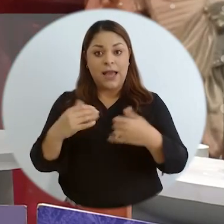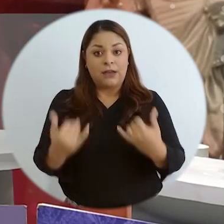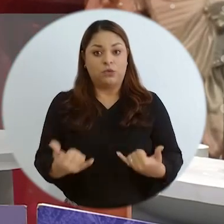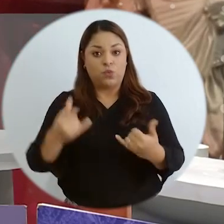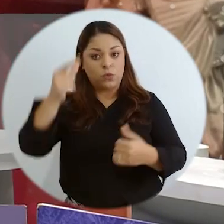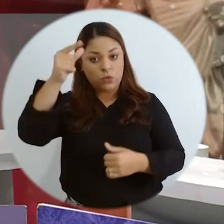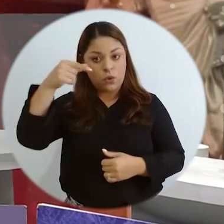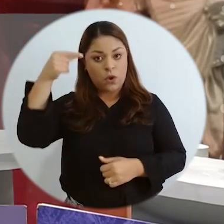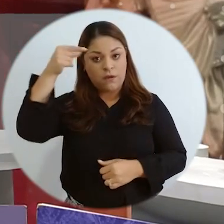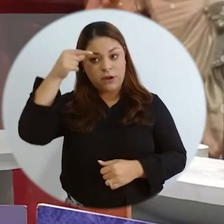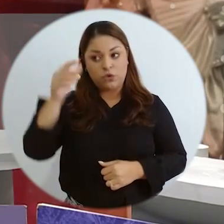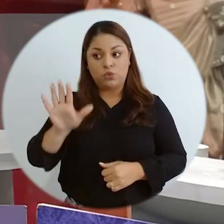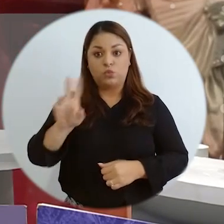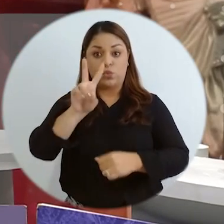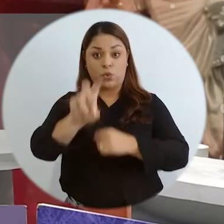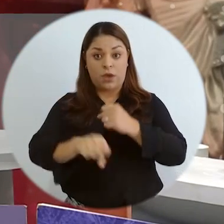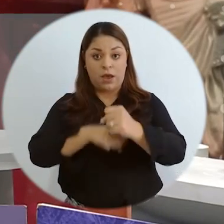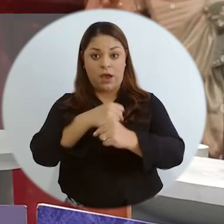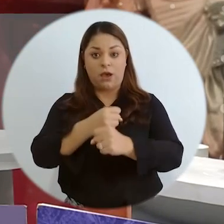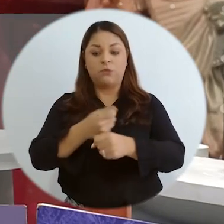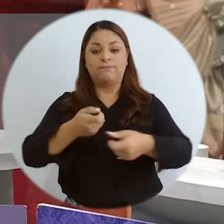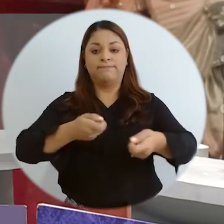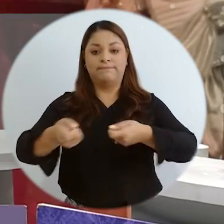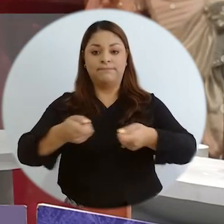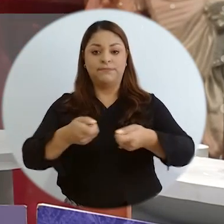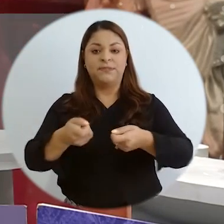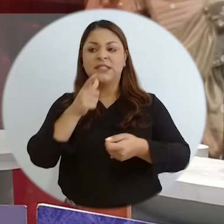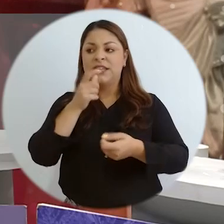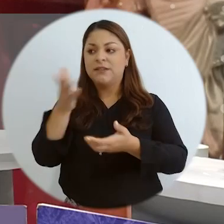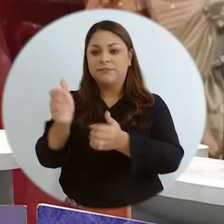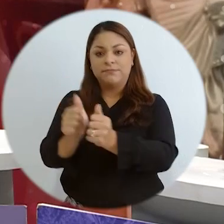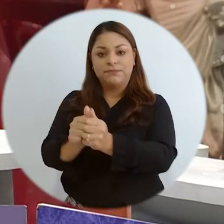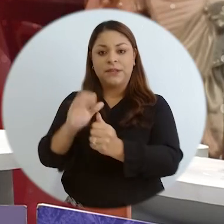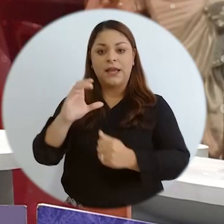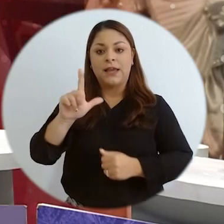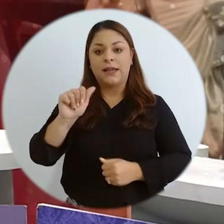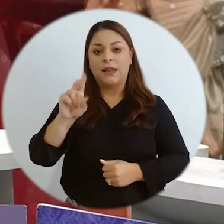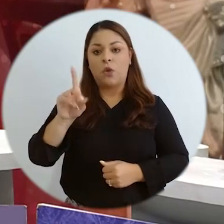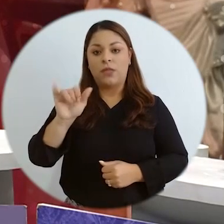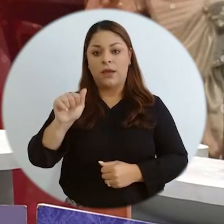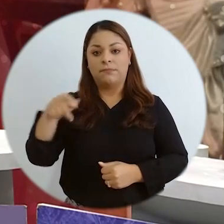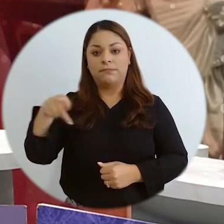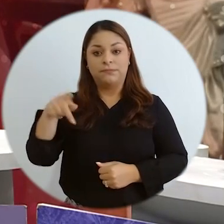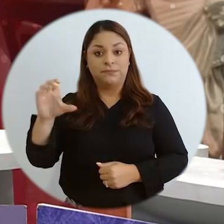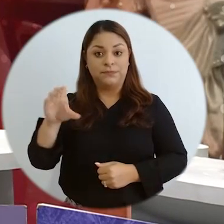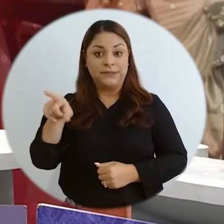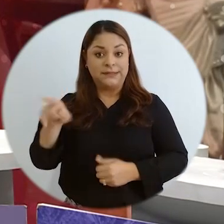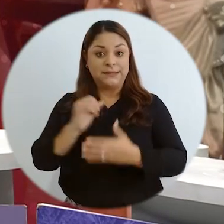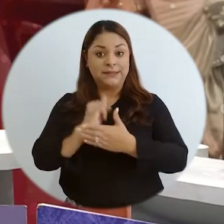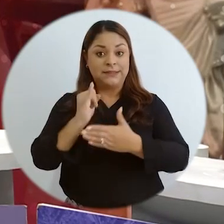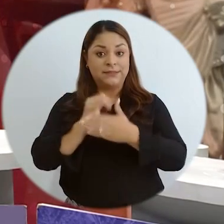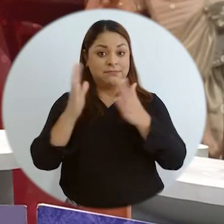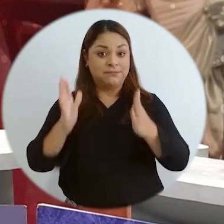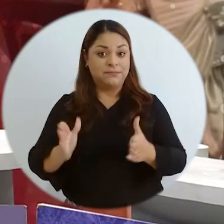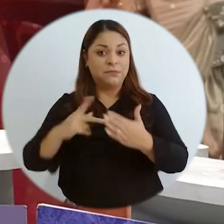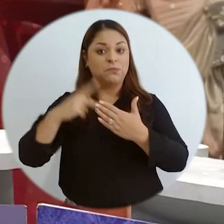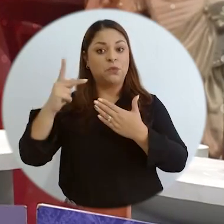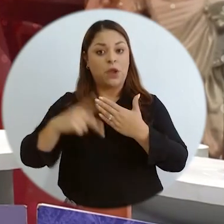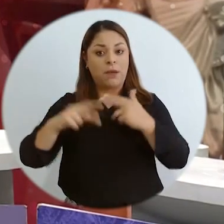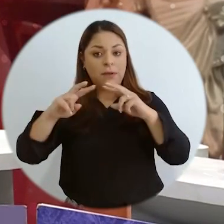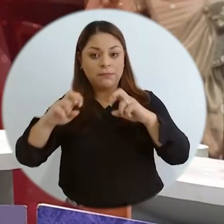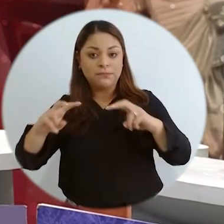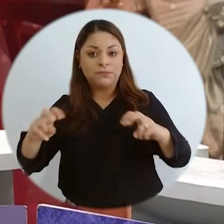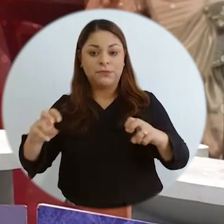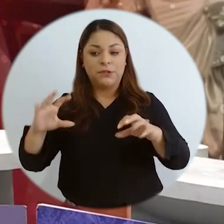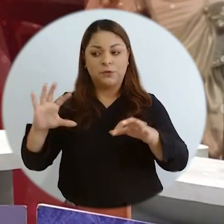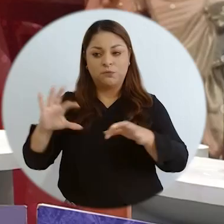gobierno y sus 2 años de gestión, nos acompañan en esta oportunidad Claudia Palma Campos, quien es investigadora del programa